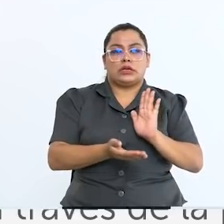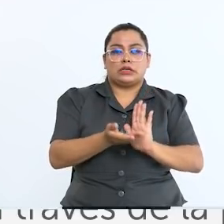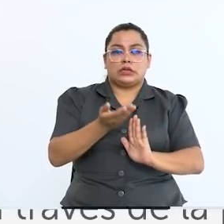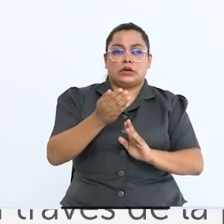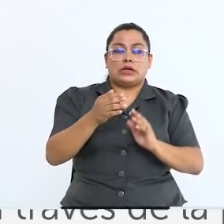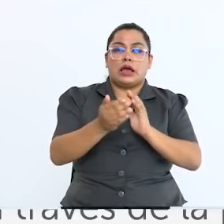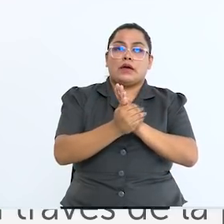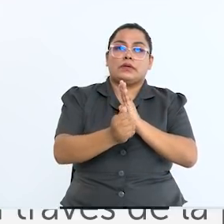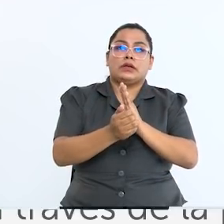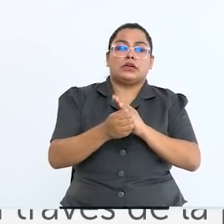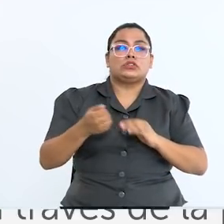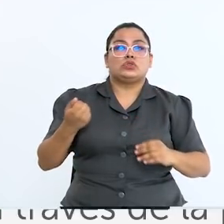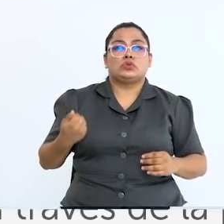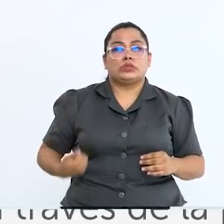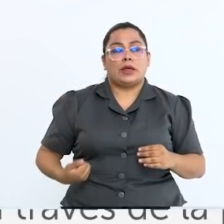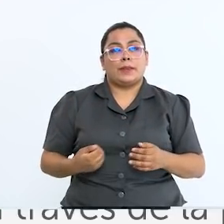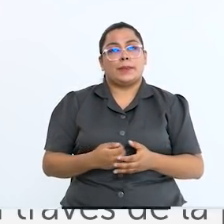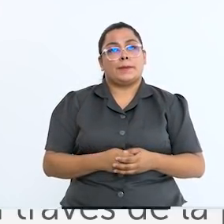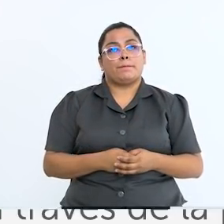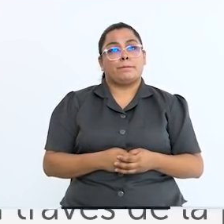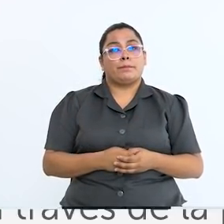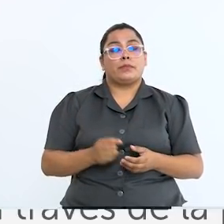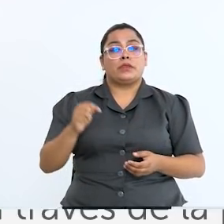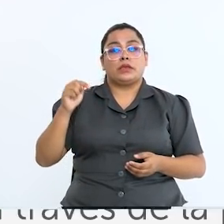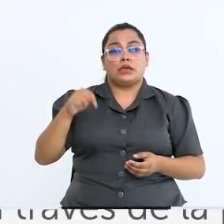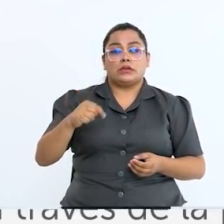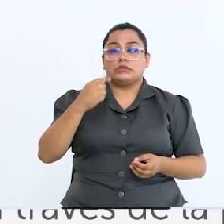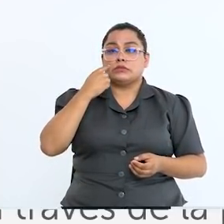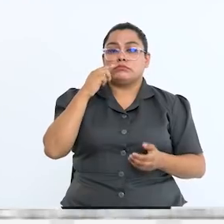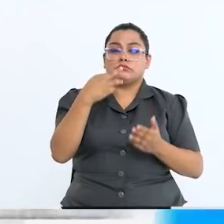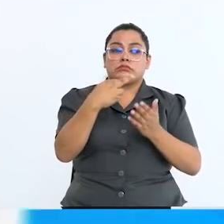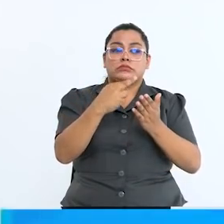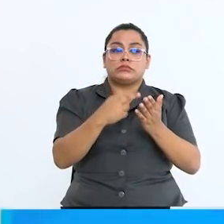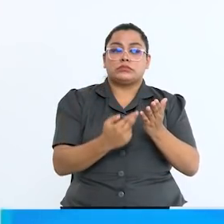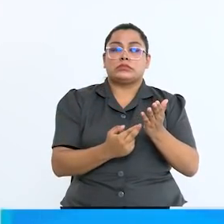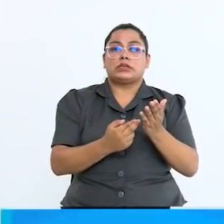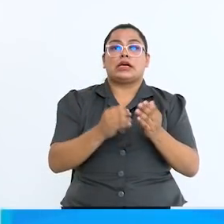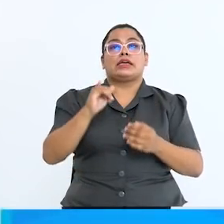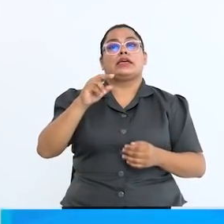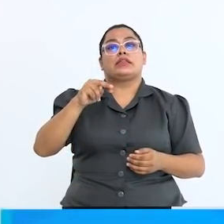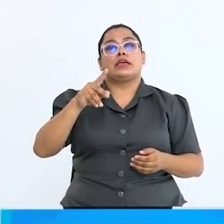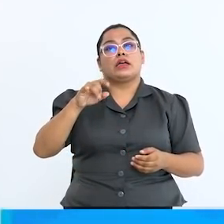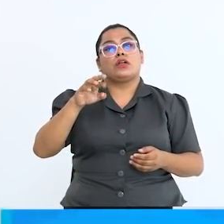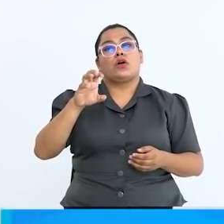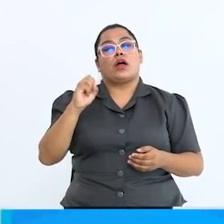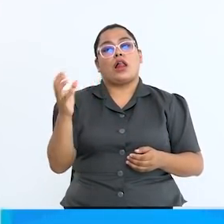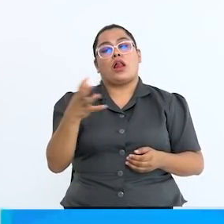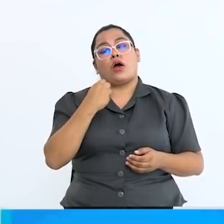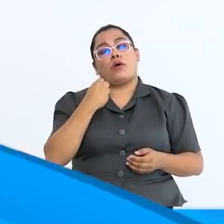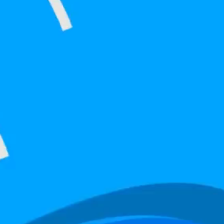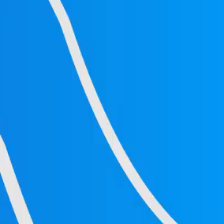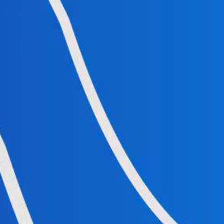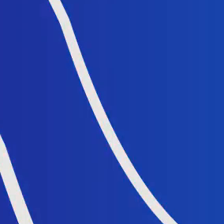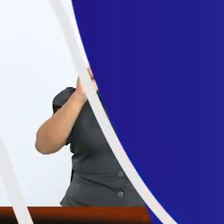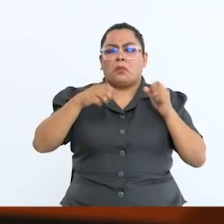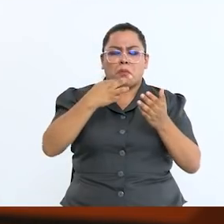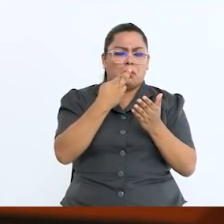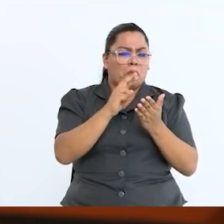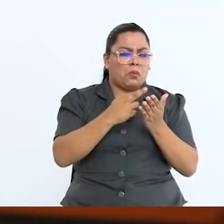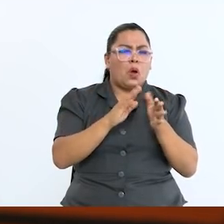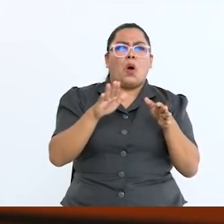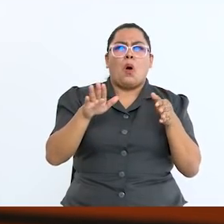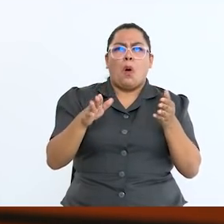las macrohabilidades del estudiantado. Y esto lo corroboramos a través de los indicadores de logro.